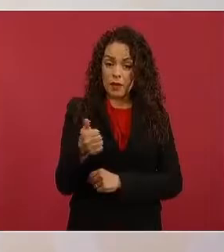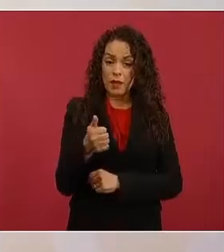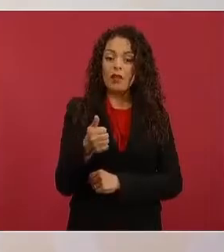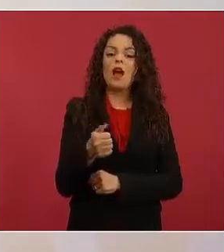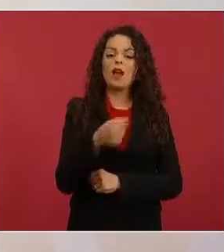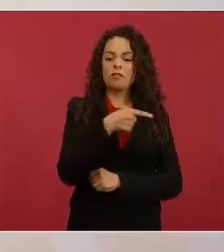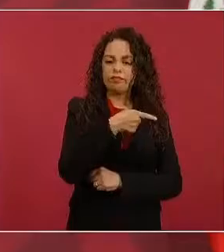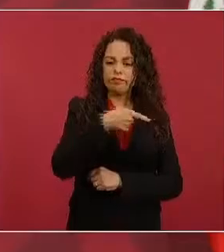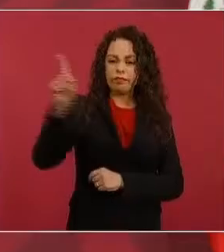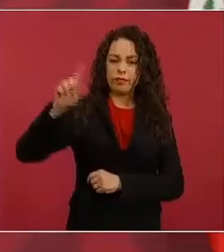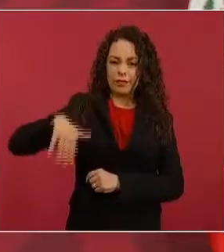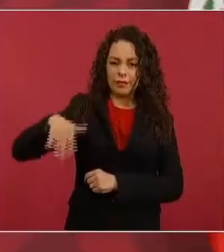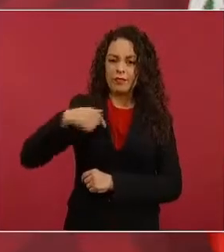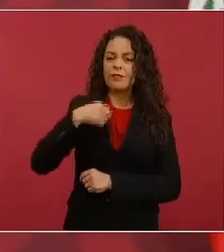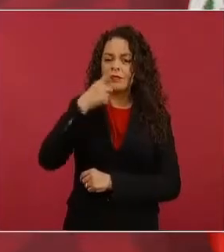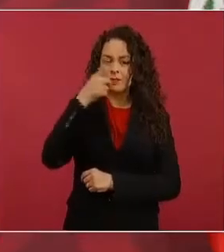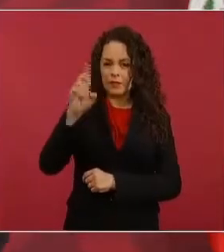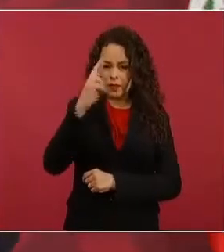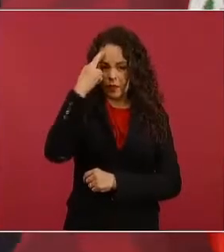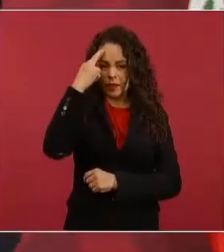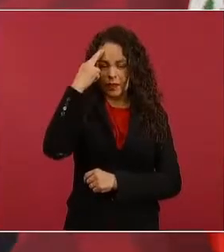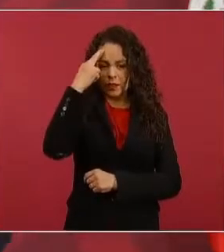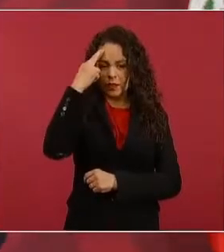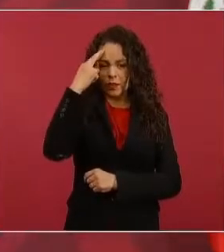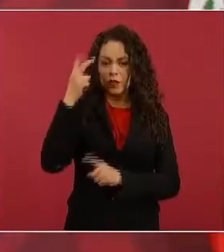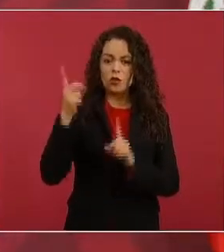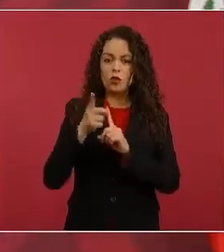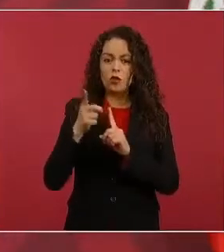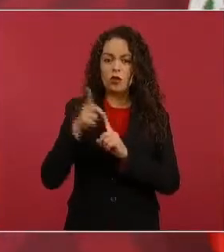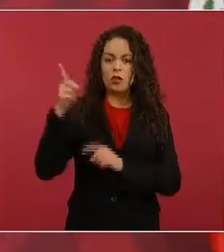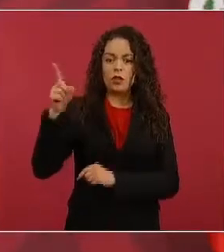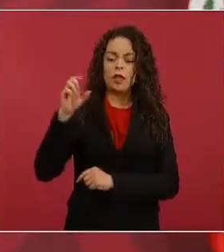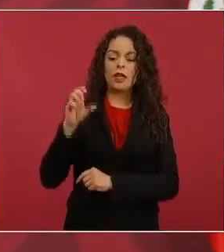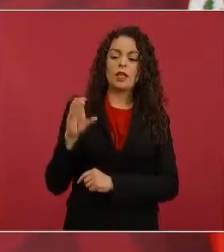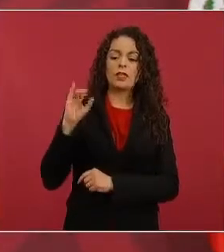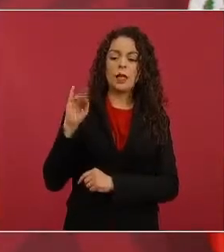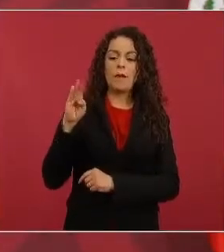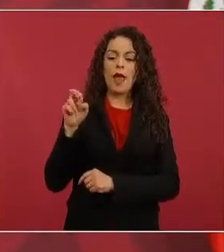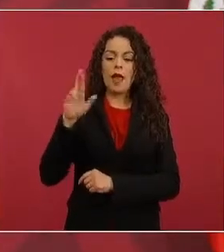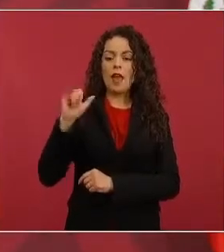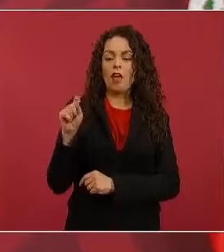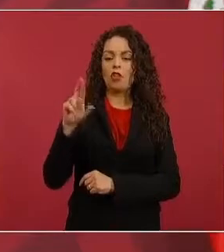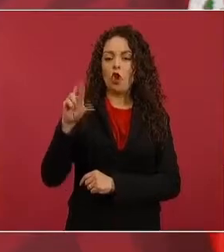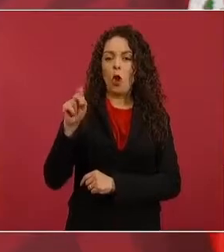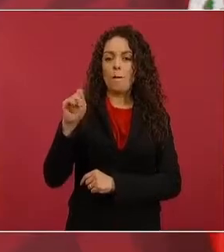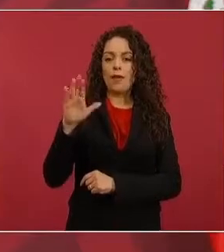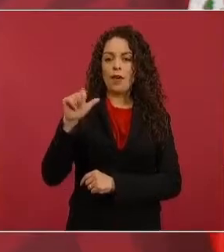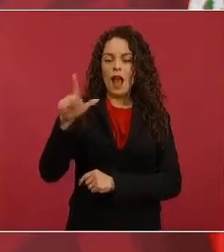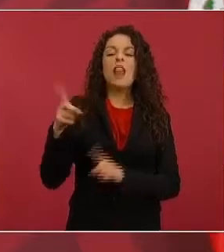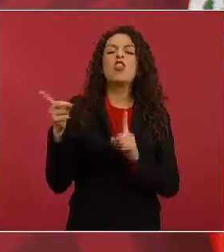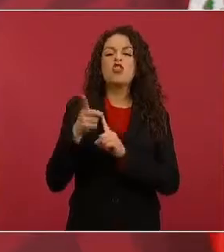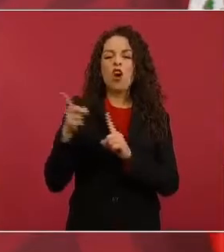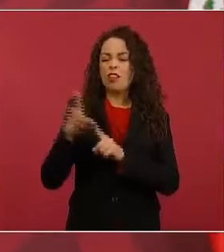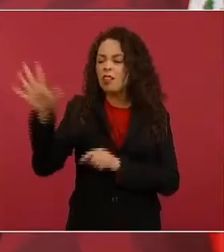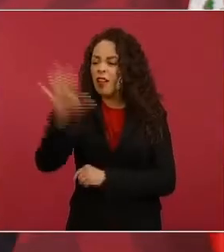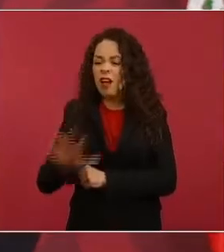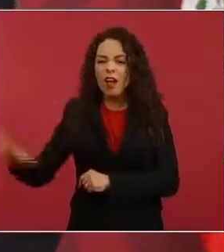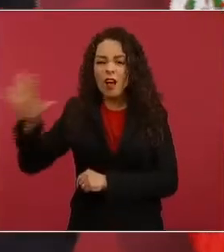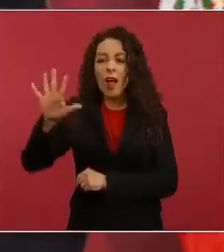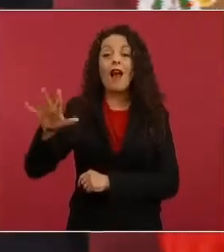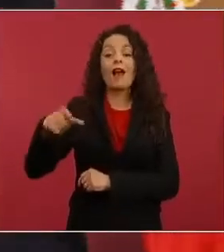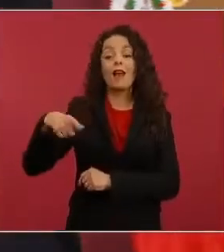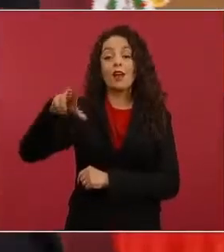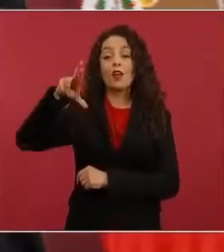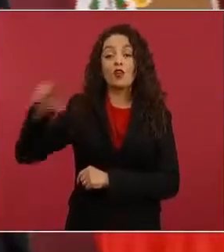hace poco, allá a la Siberia tropical, que era en ese entonces Quintana Roo. Los